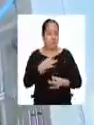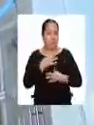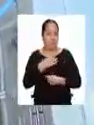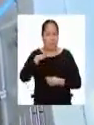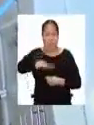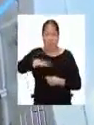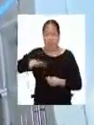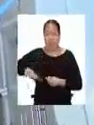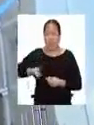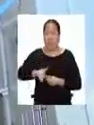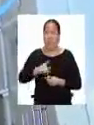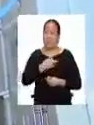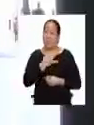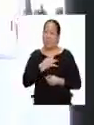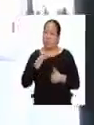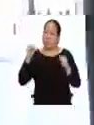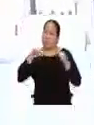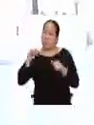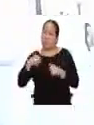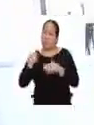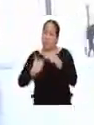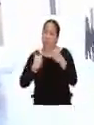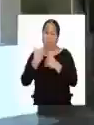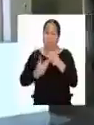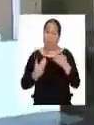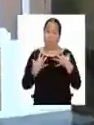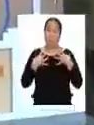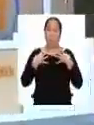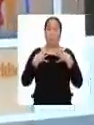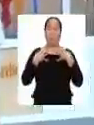mal en procedimientos médicos. Vamos a conocerlos.